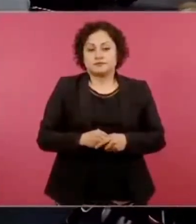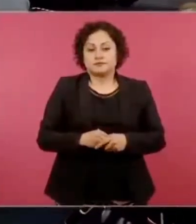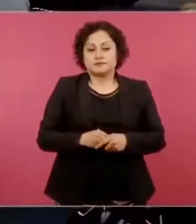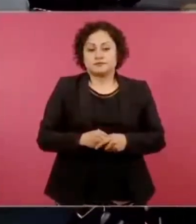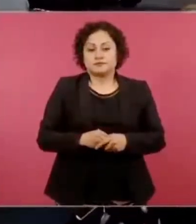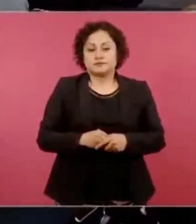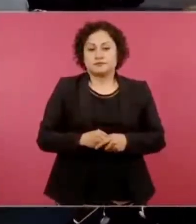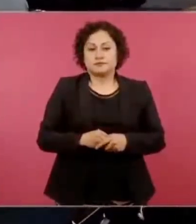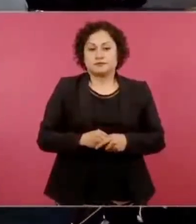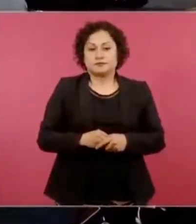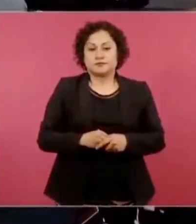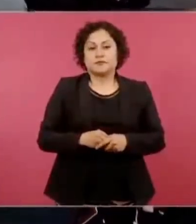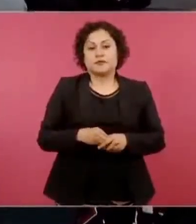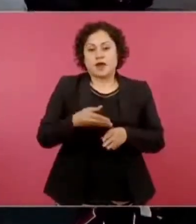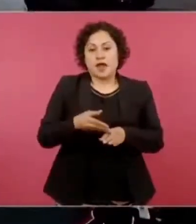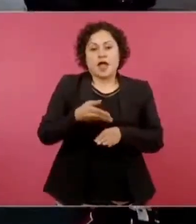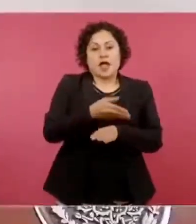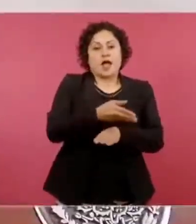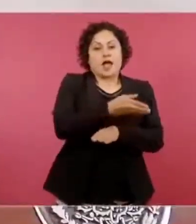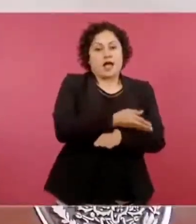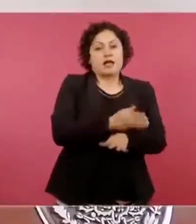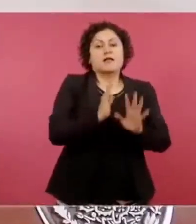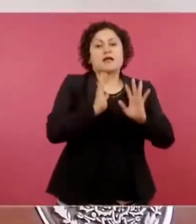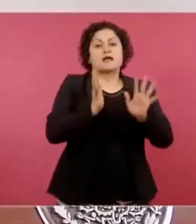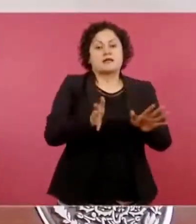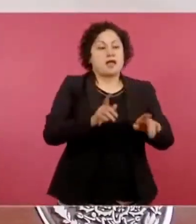estaban entregando todos esos bienes,